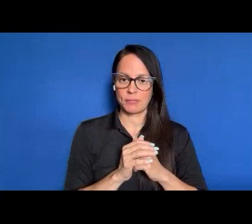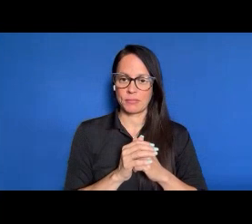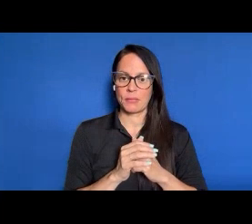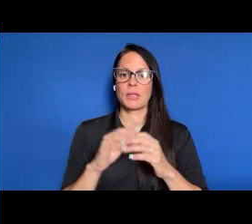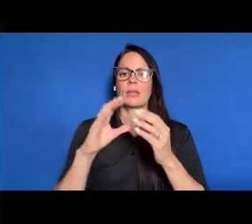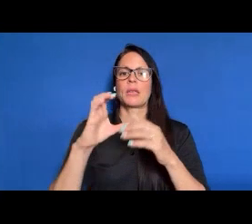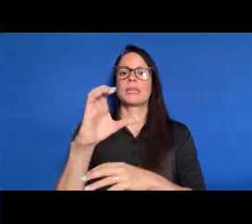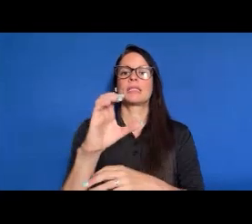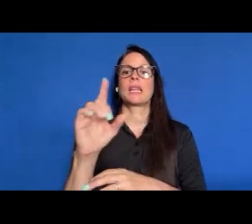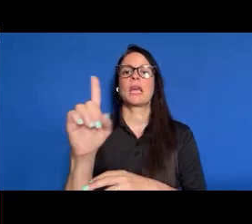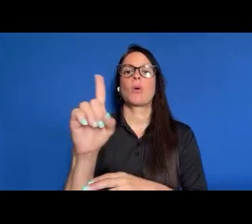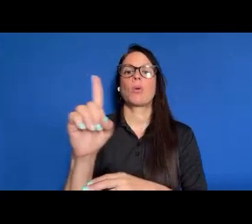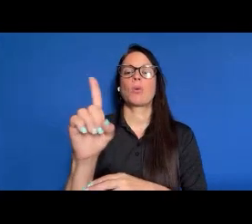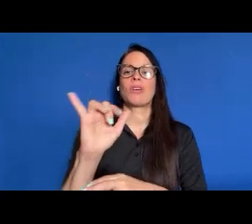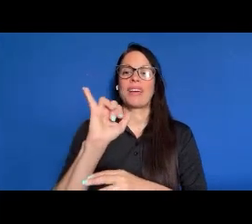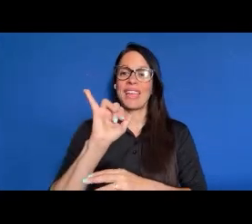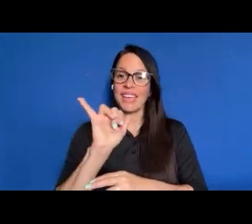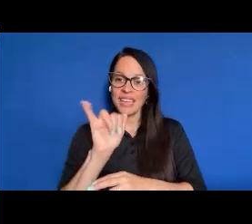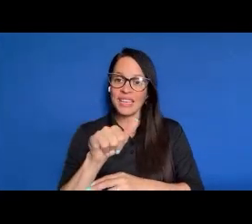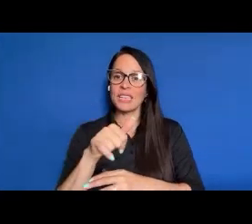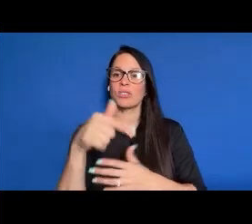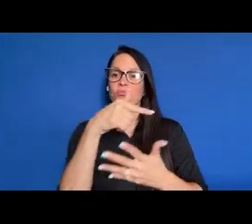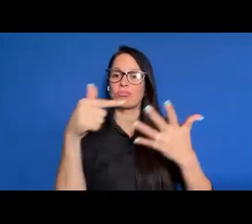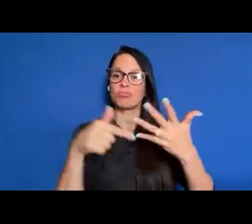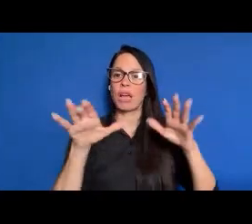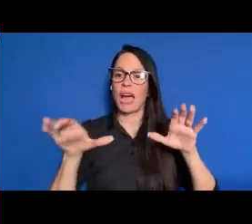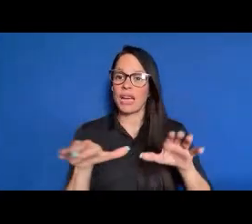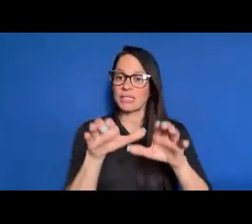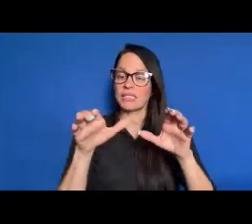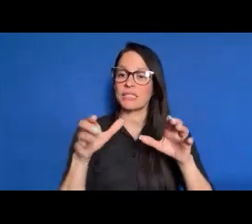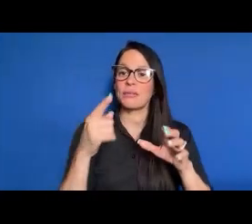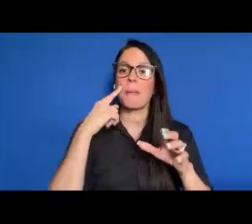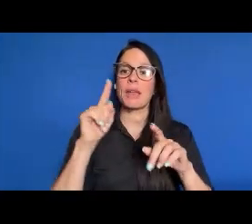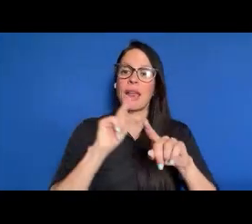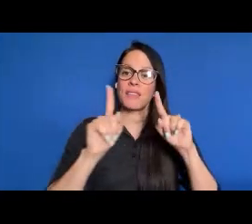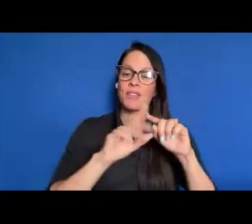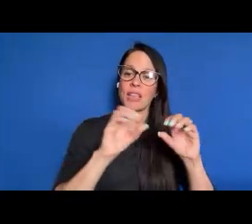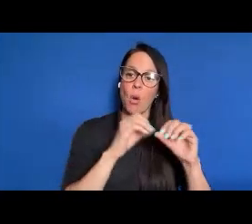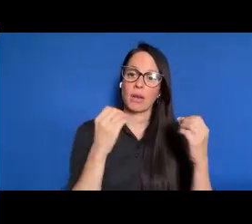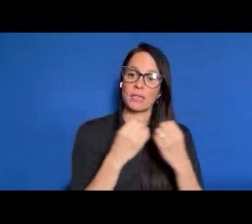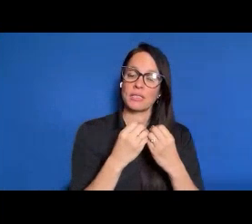las estrategias o las actividades que esas entidades proponían para financiar.